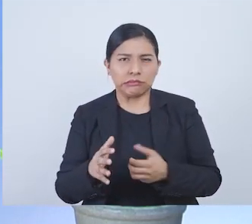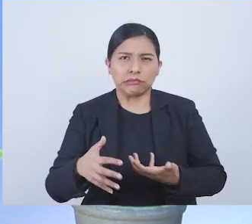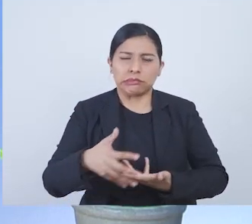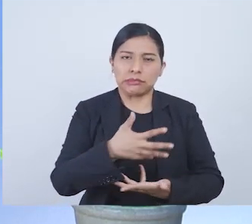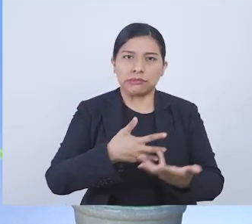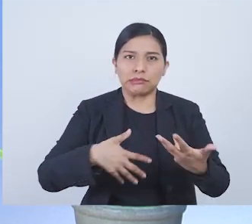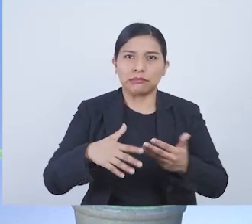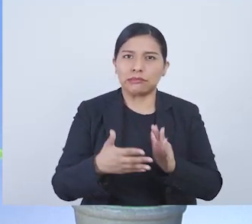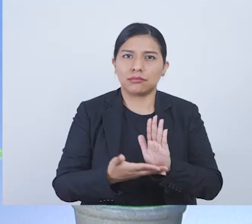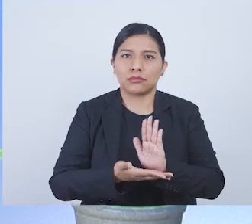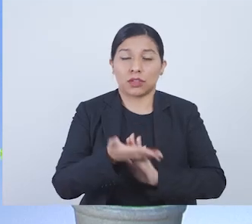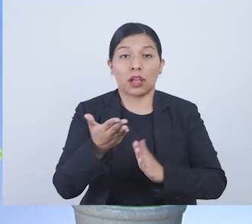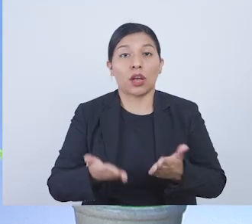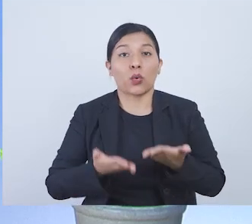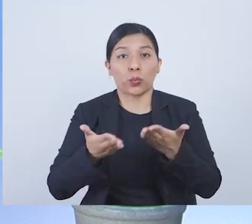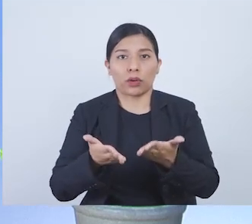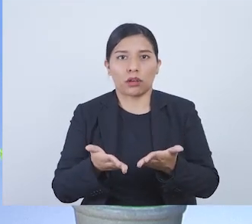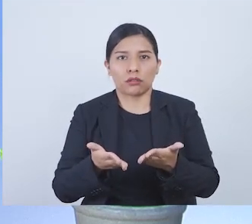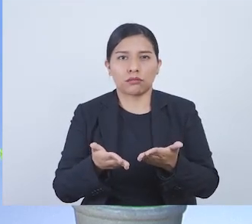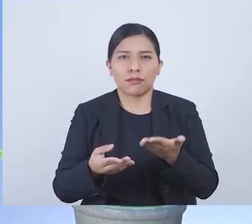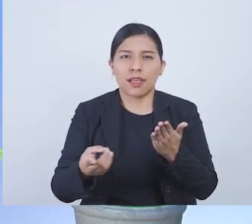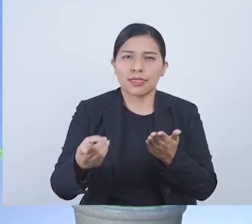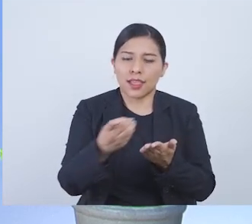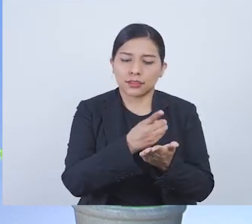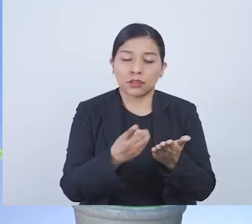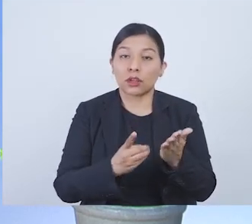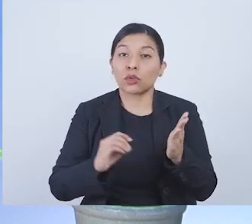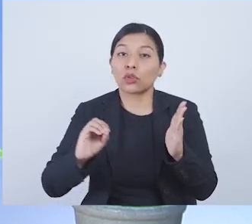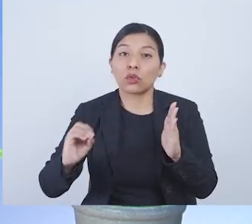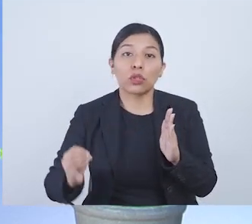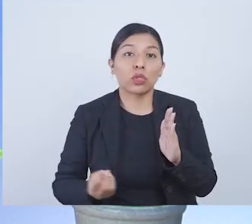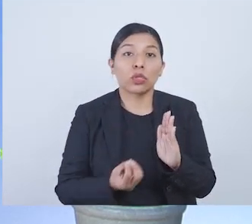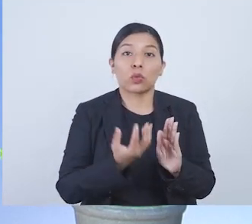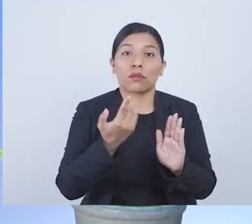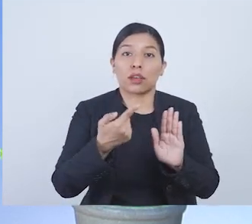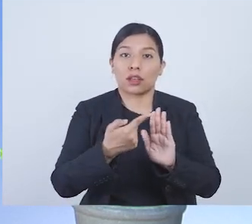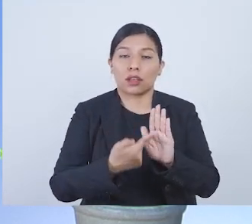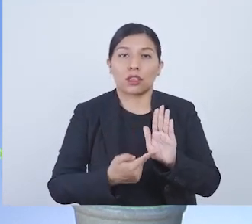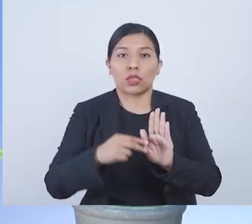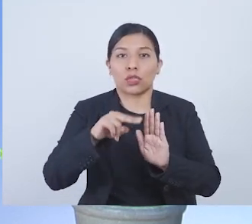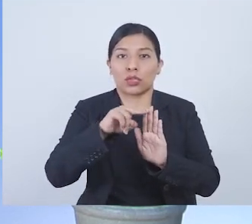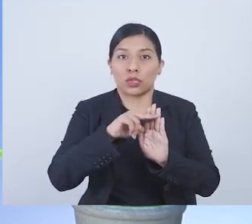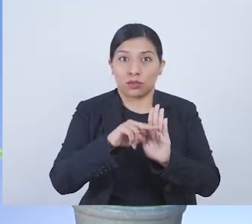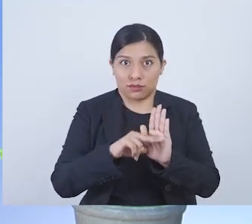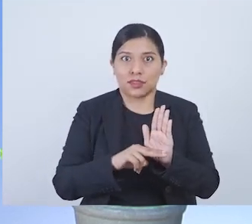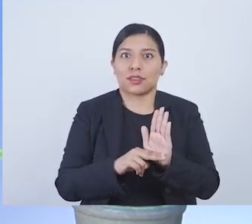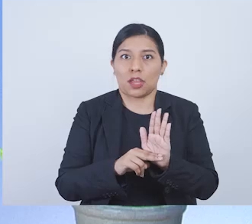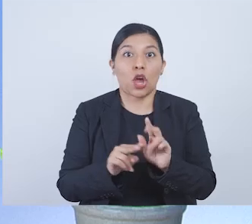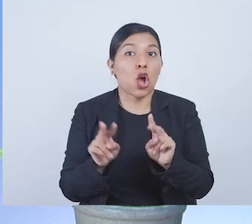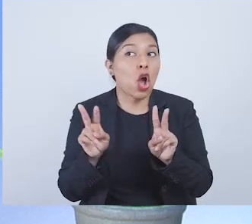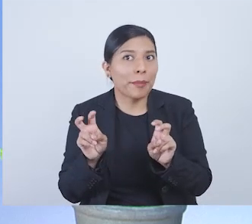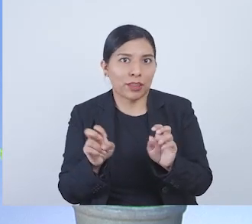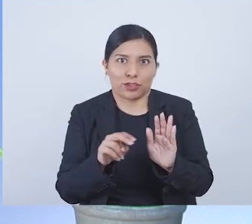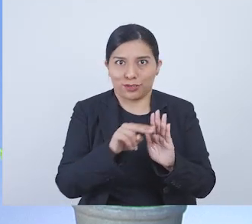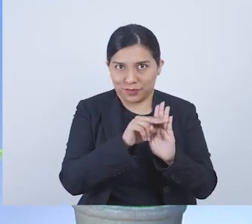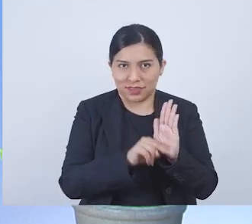ayudar a diseñar una nueva normativa, lo pone hasta entre comillas